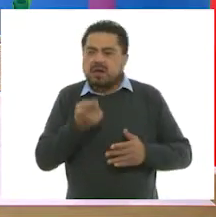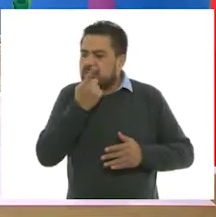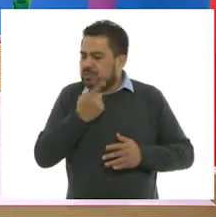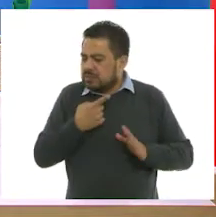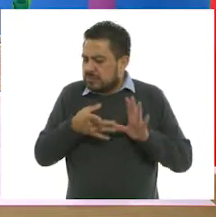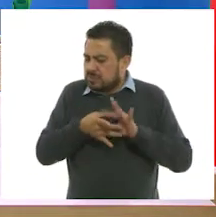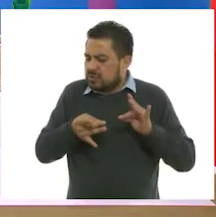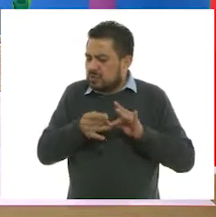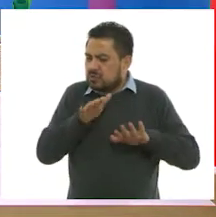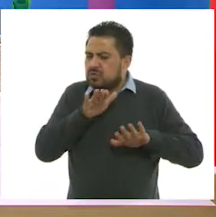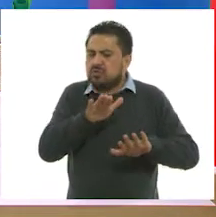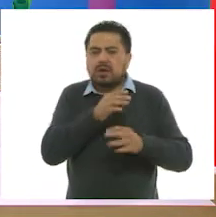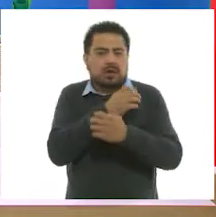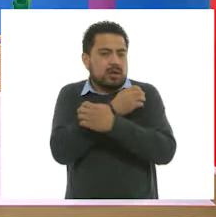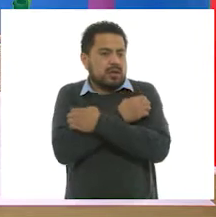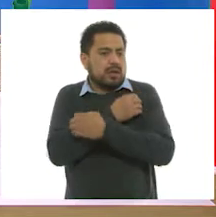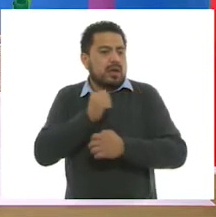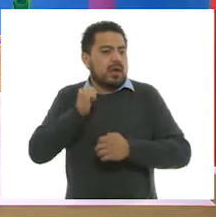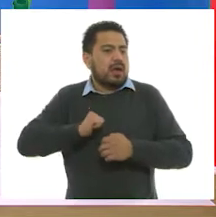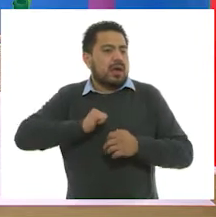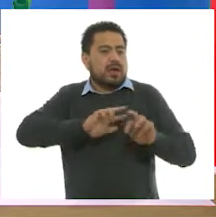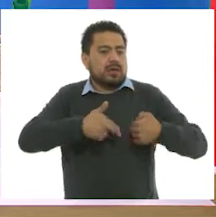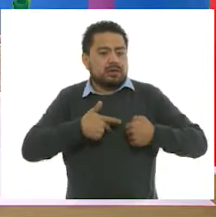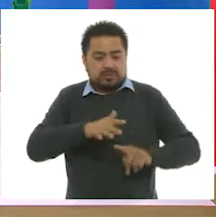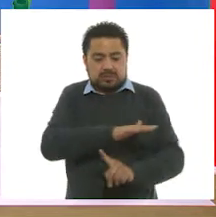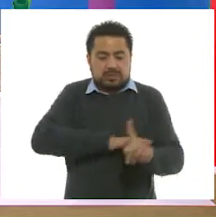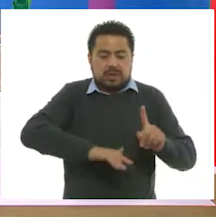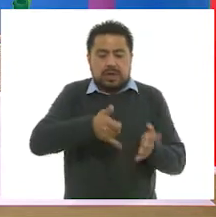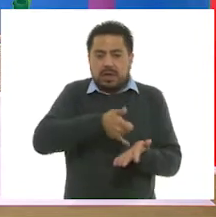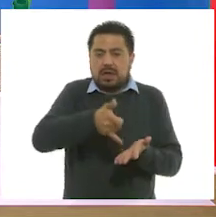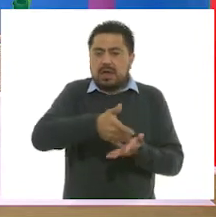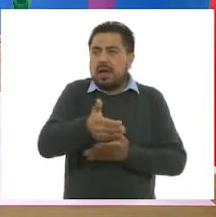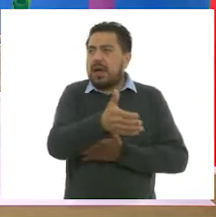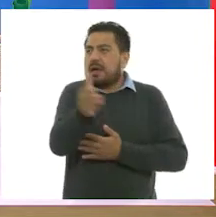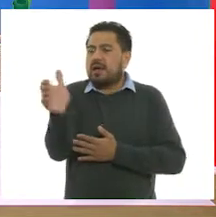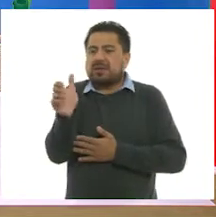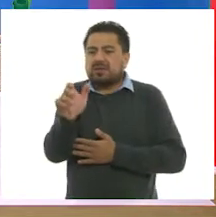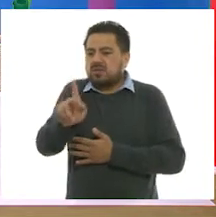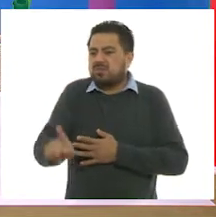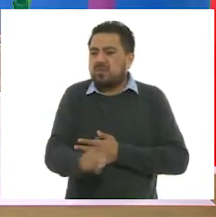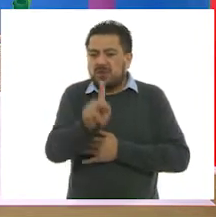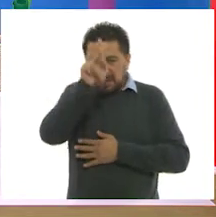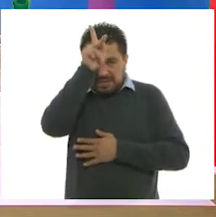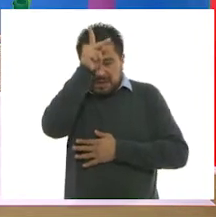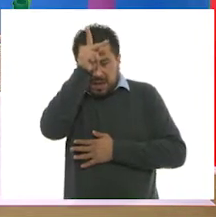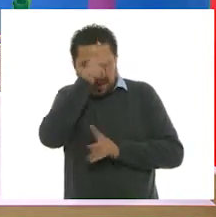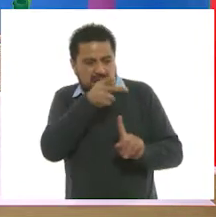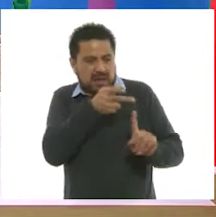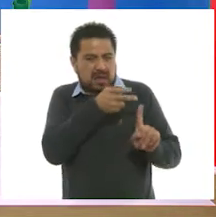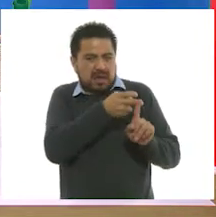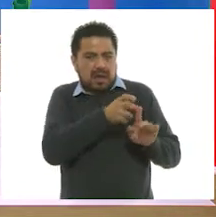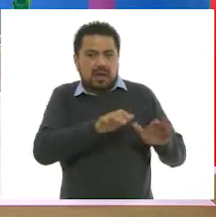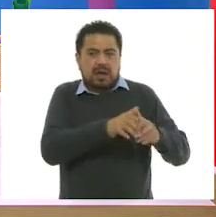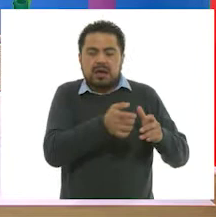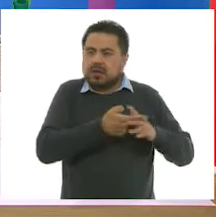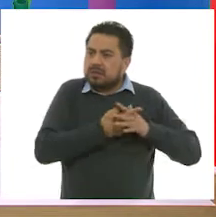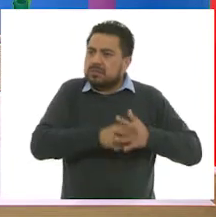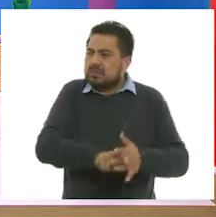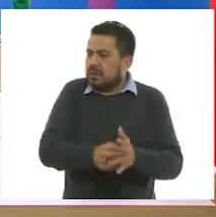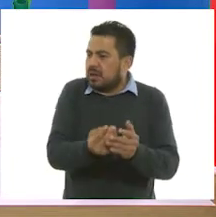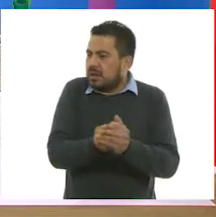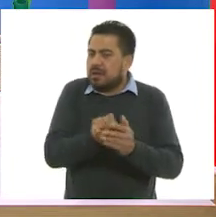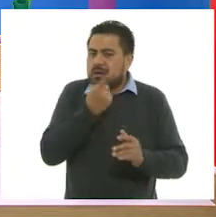cuéntame sobre la educación que recibía la población campesina del Imperio Inca, porque comenzamos la